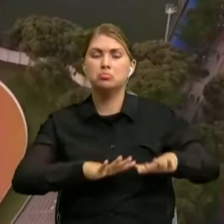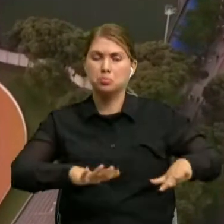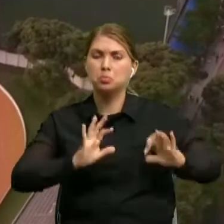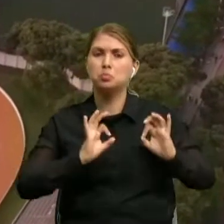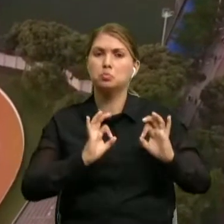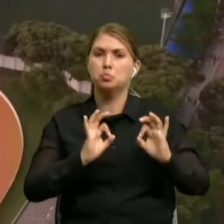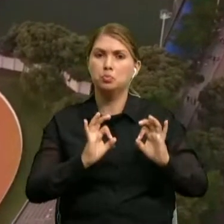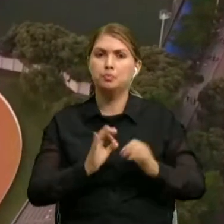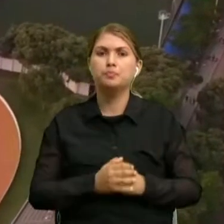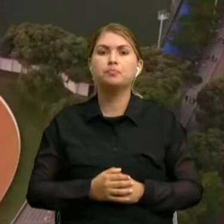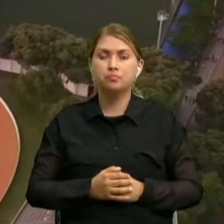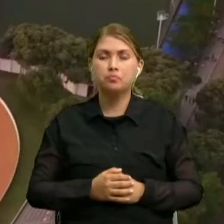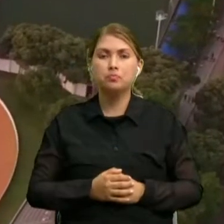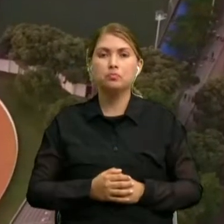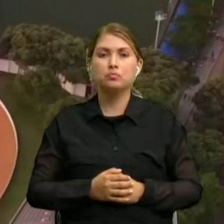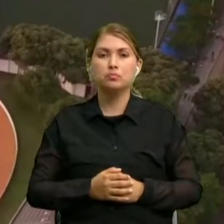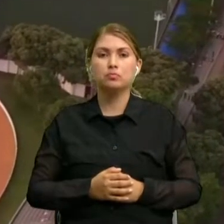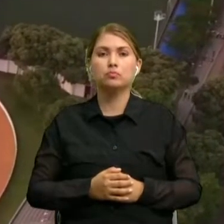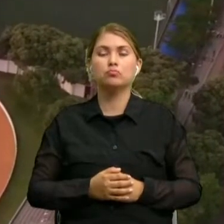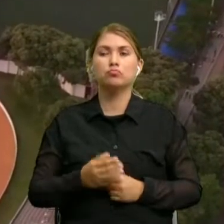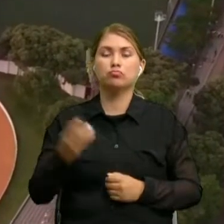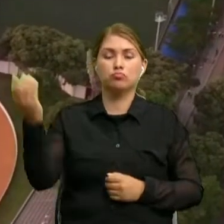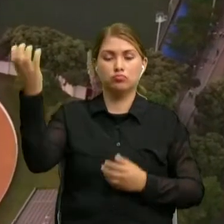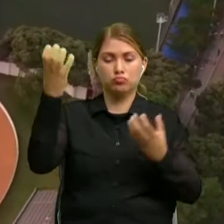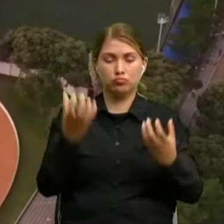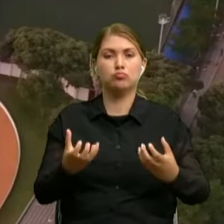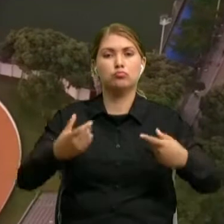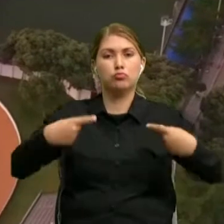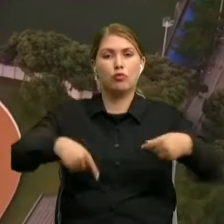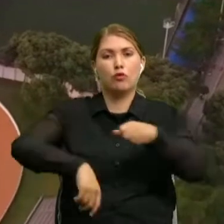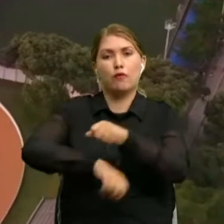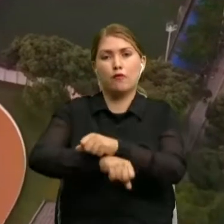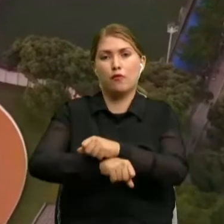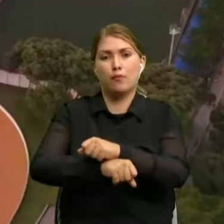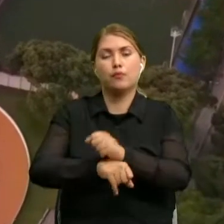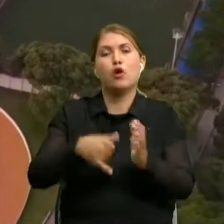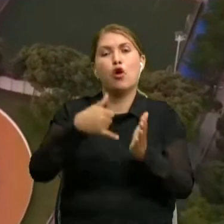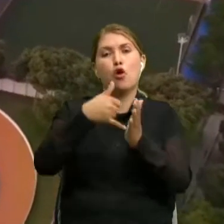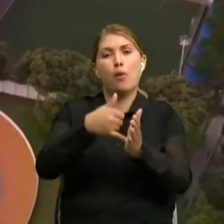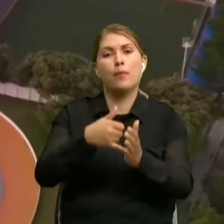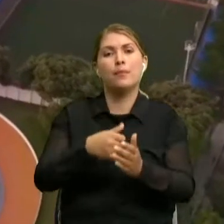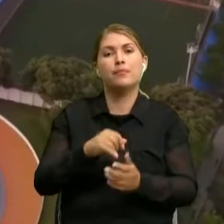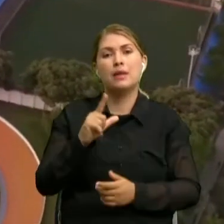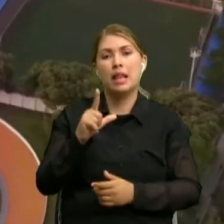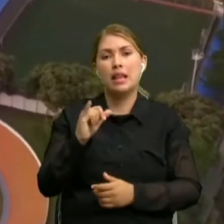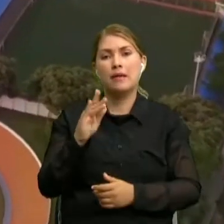muy bien, recibirá entonces el fútbol de la Copa Libertadores de América.